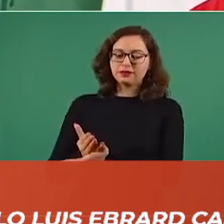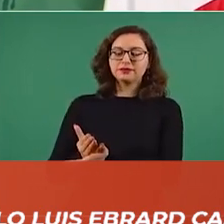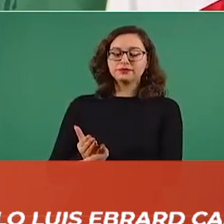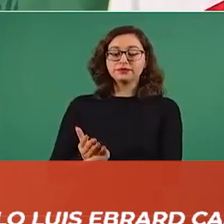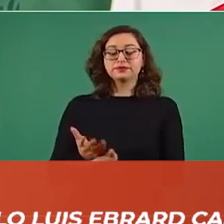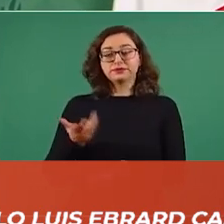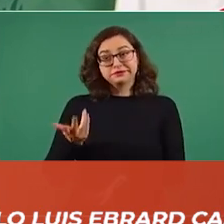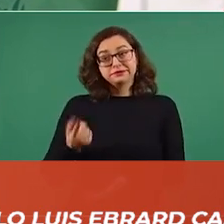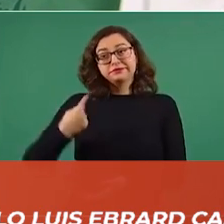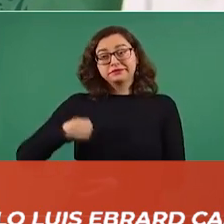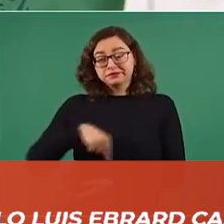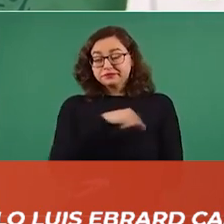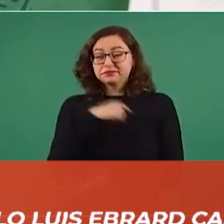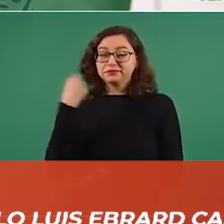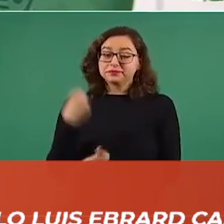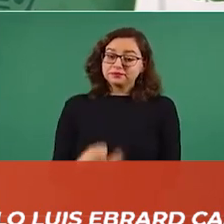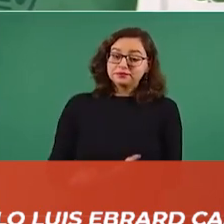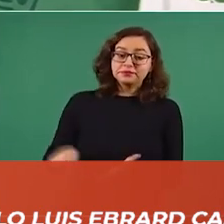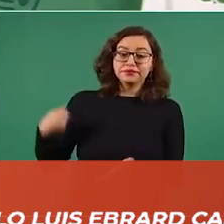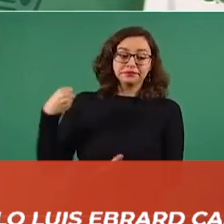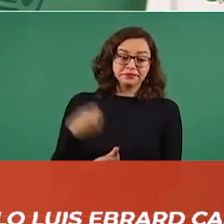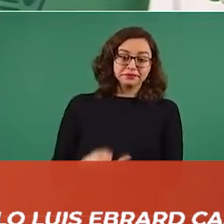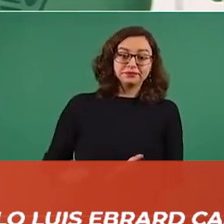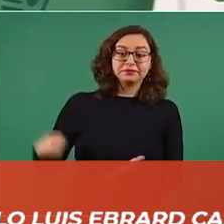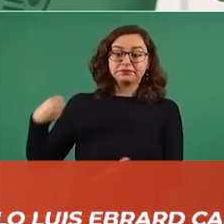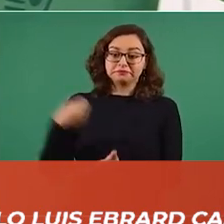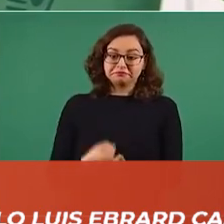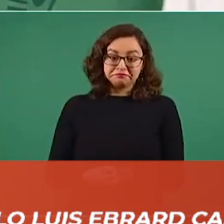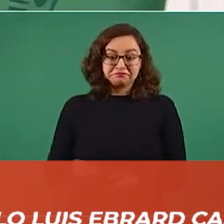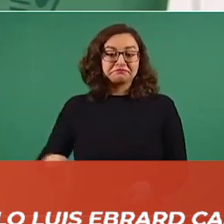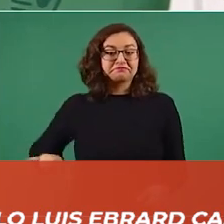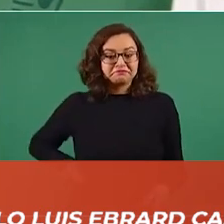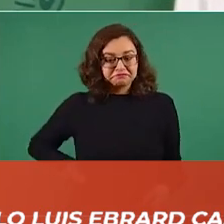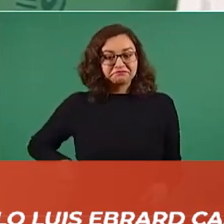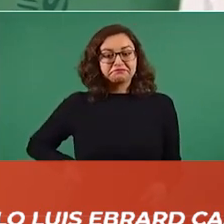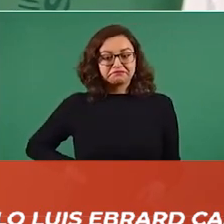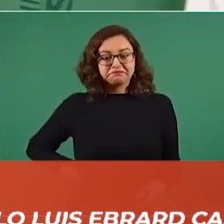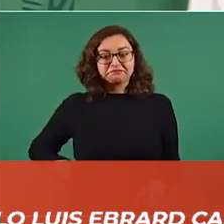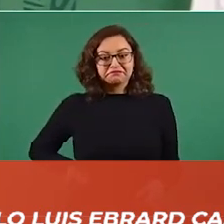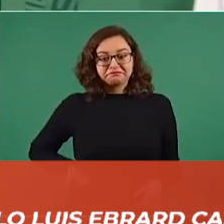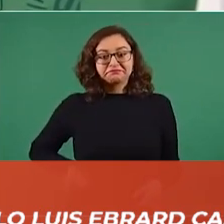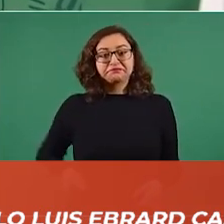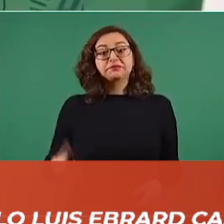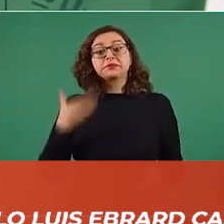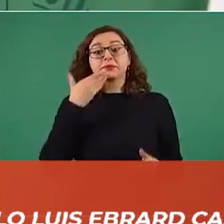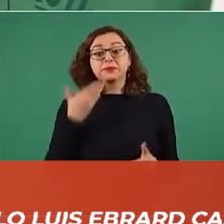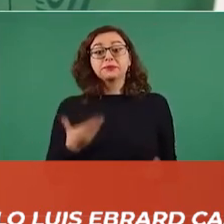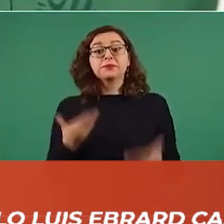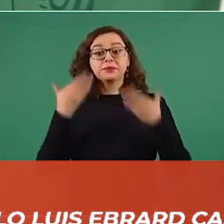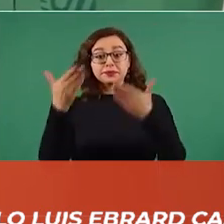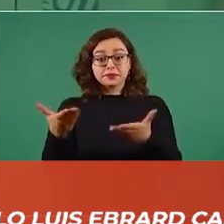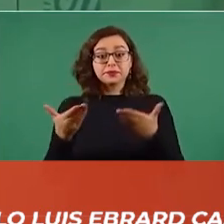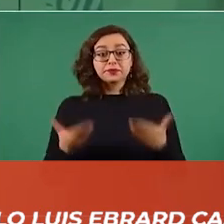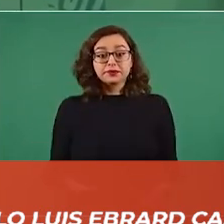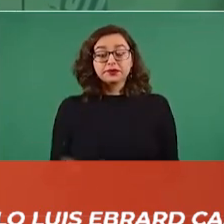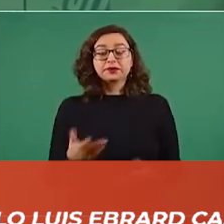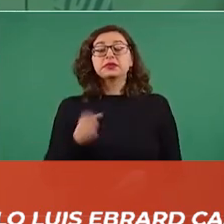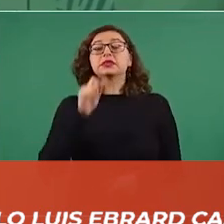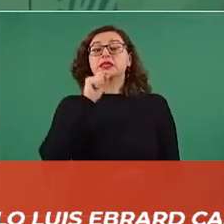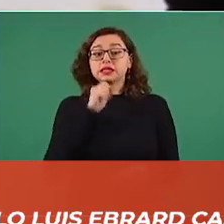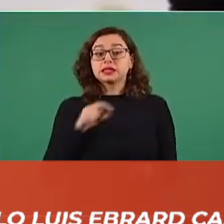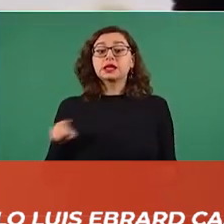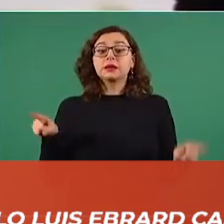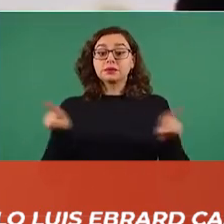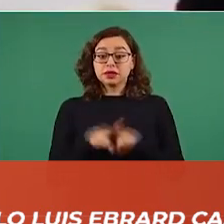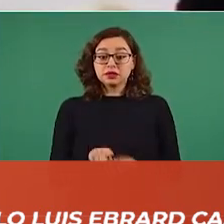Entonces vamos a seguir con este asunto que es muy interesante. Pero bienvenido y también